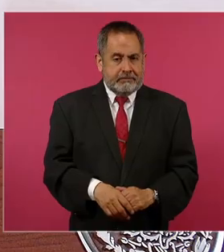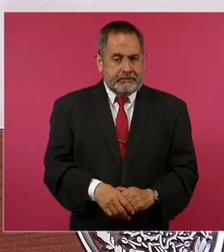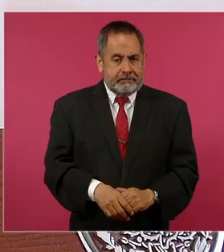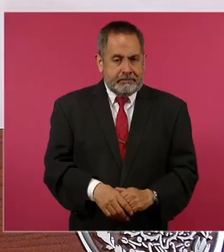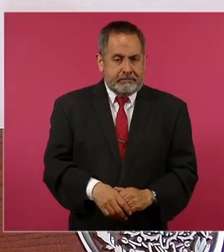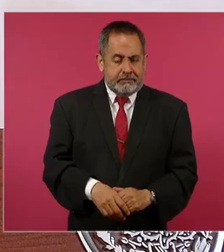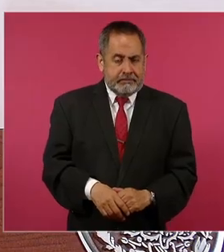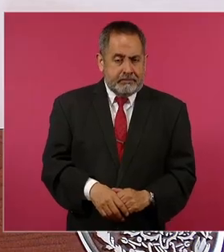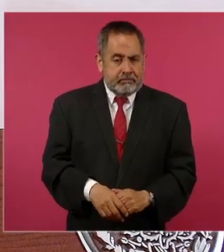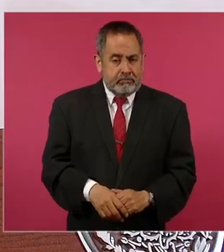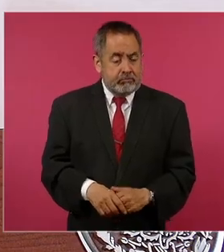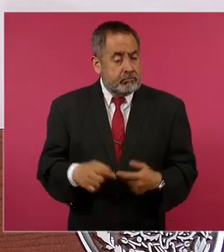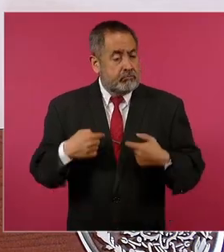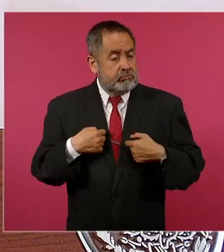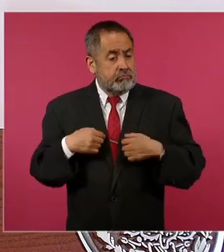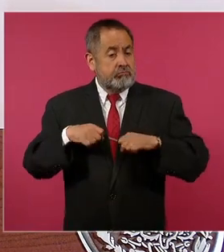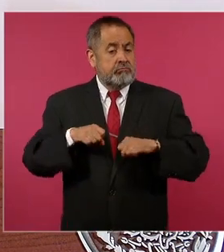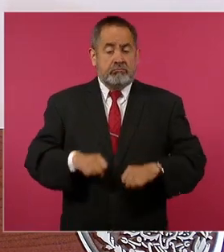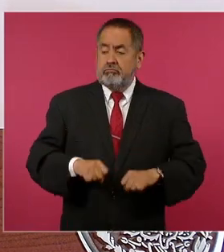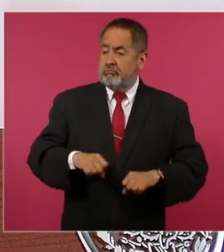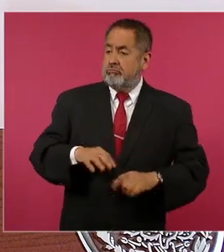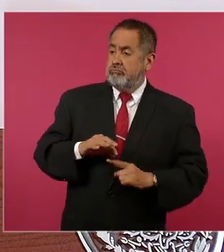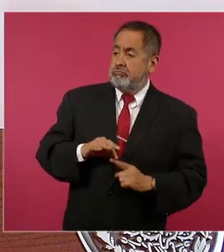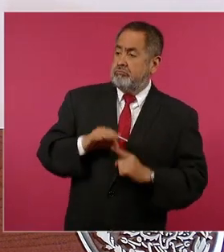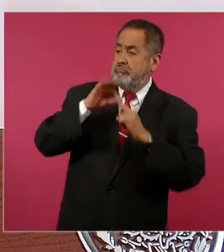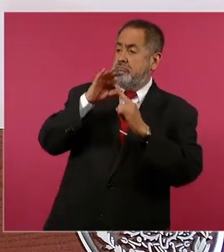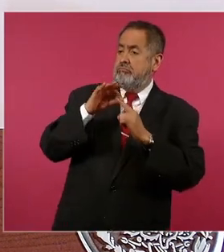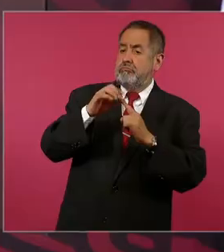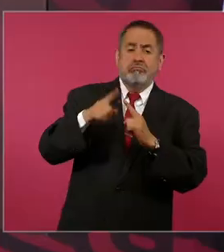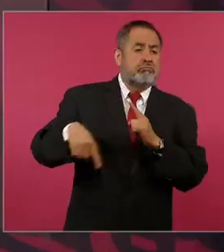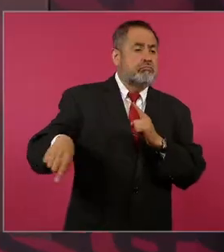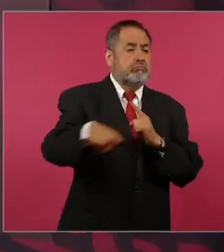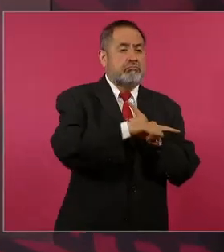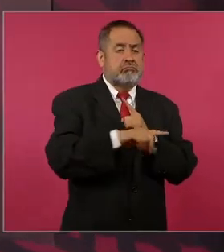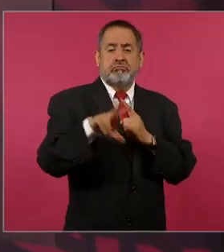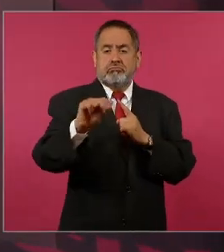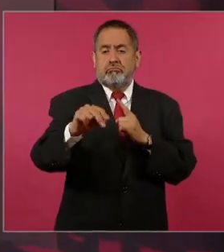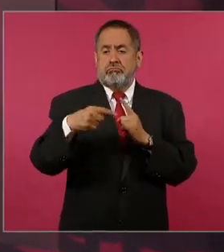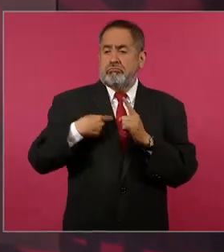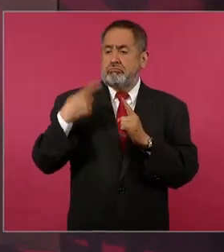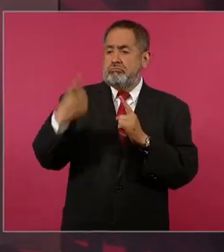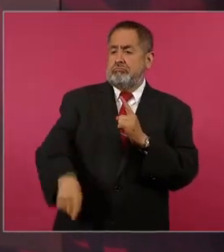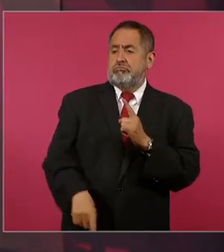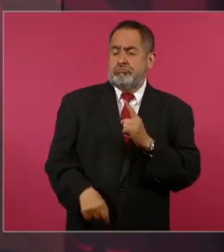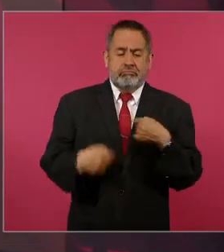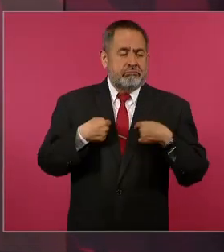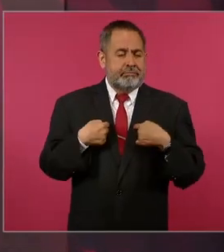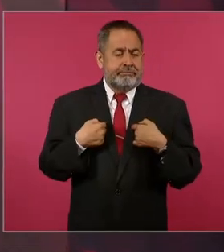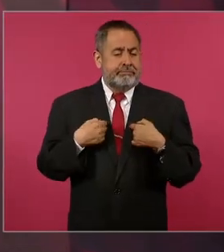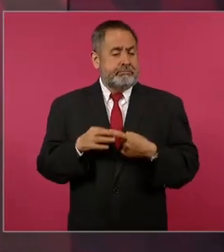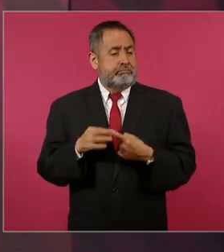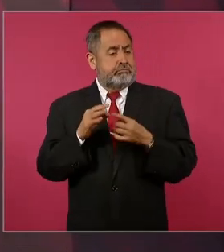el privilegio, entre comillas, de mandar,